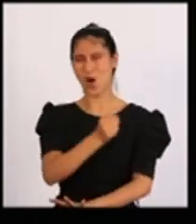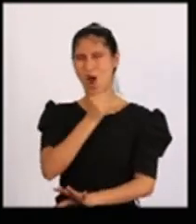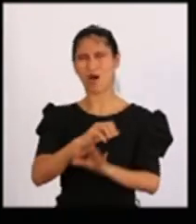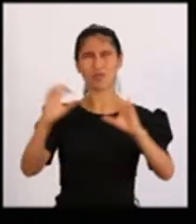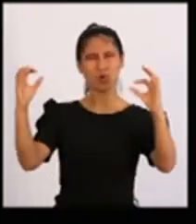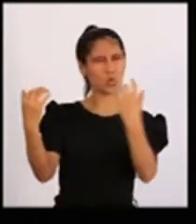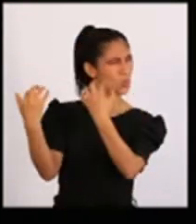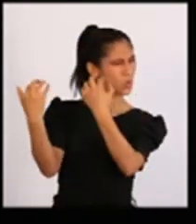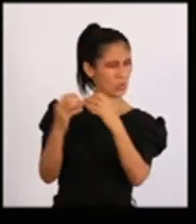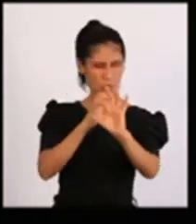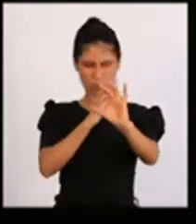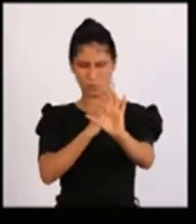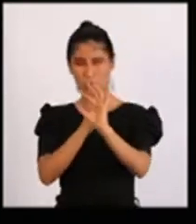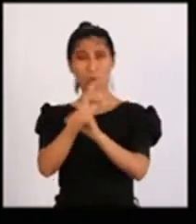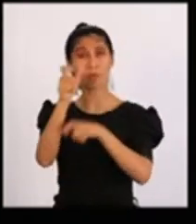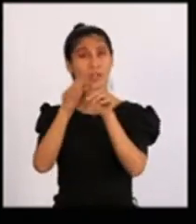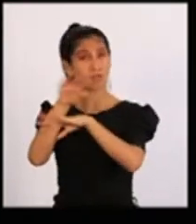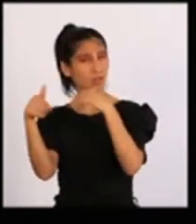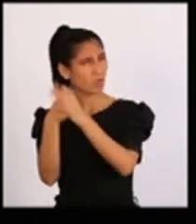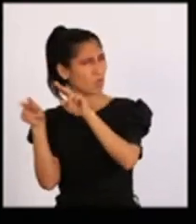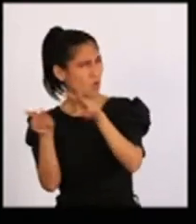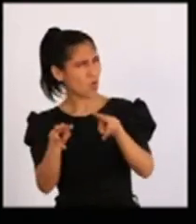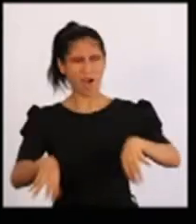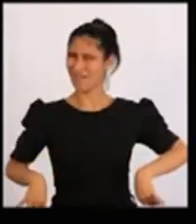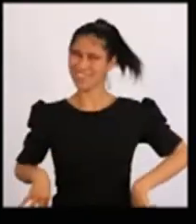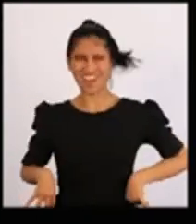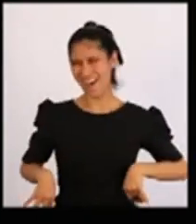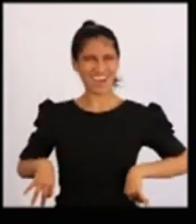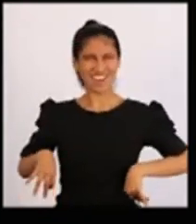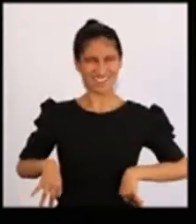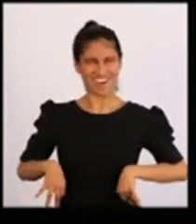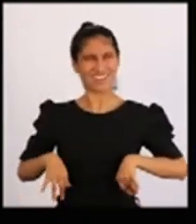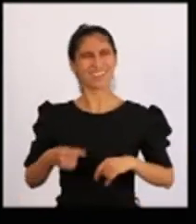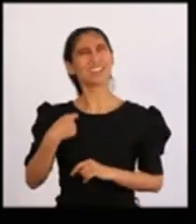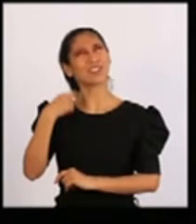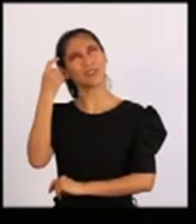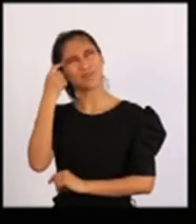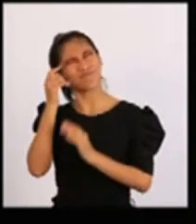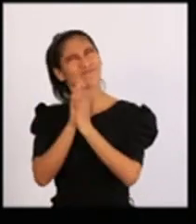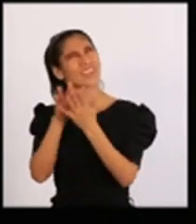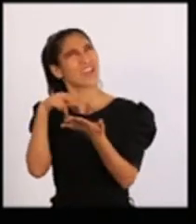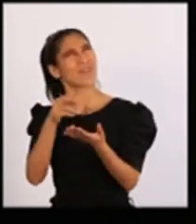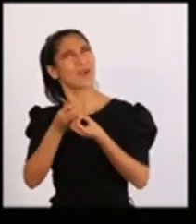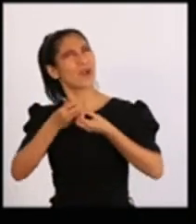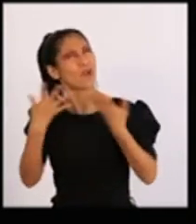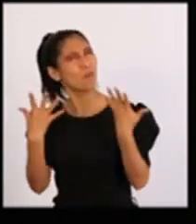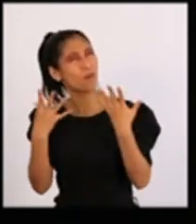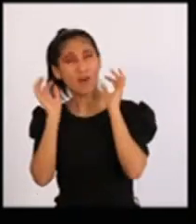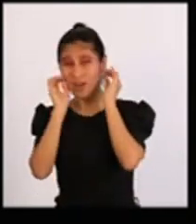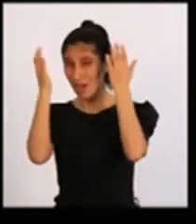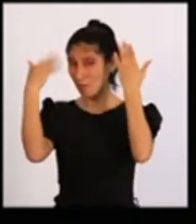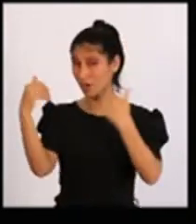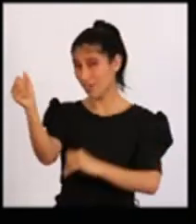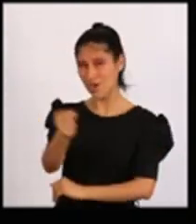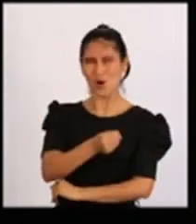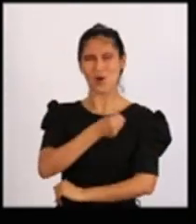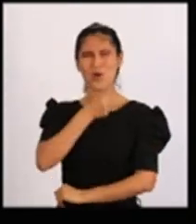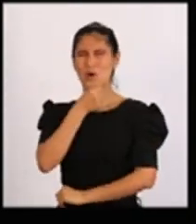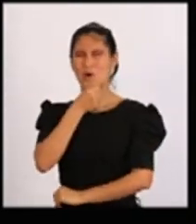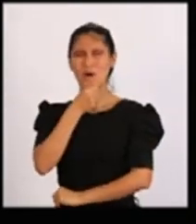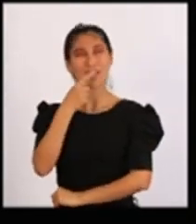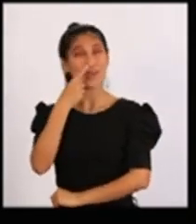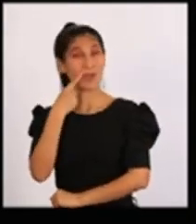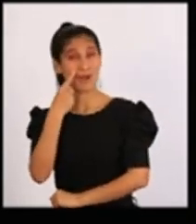macho. Me quedé imaginando cómo es este baile. La mujer canta mientras el varón baila